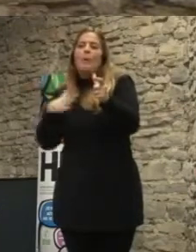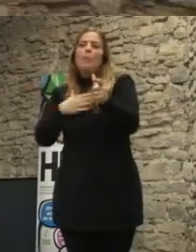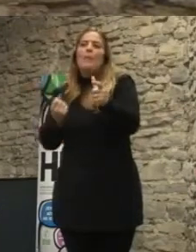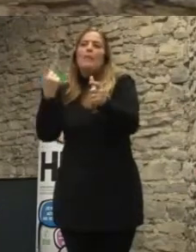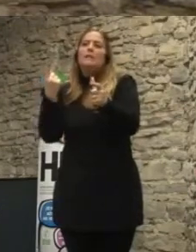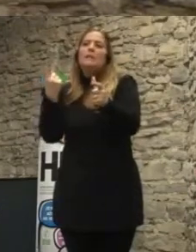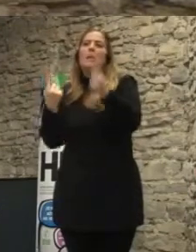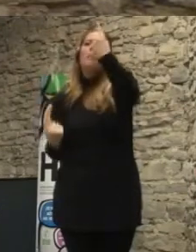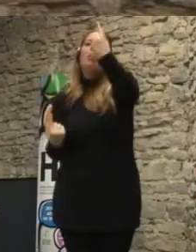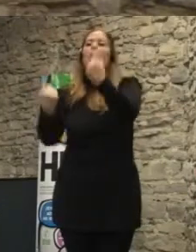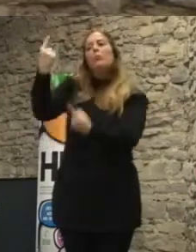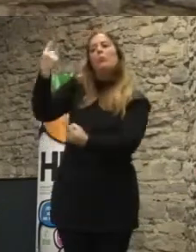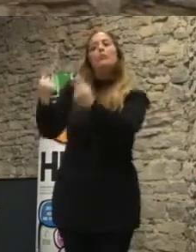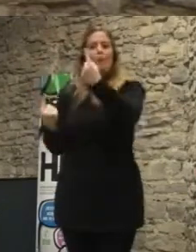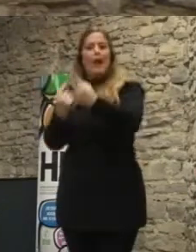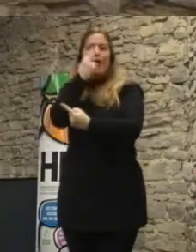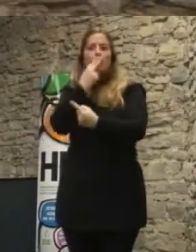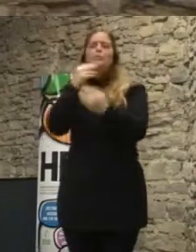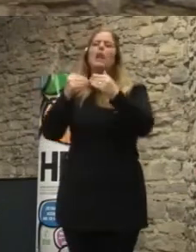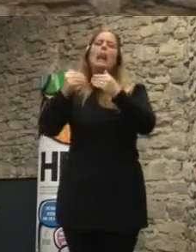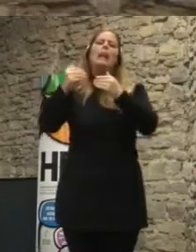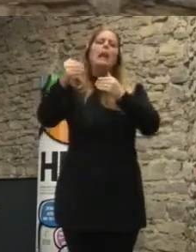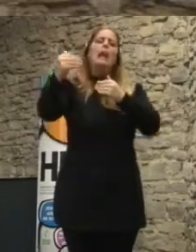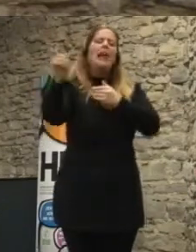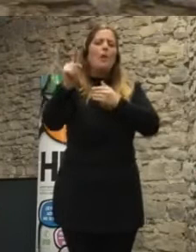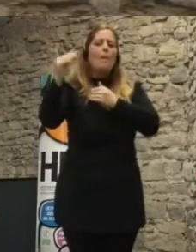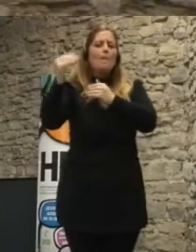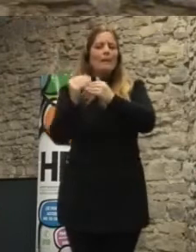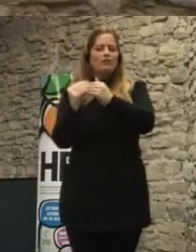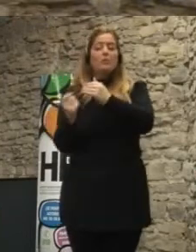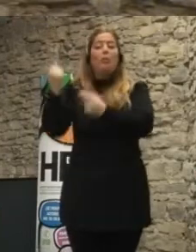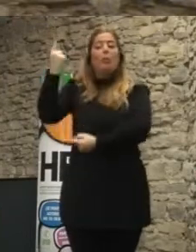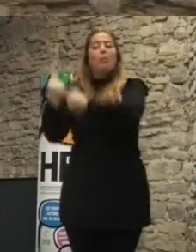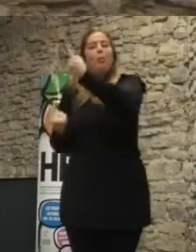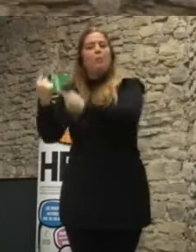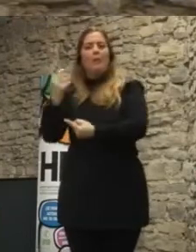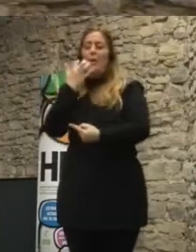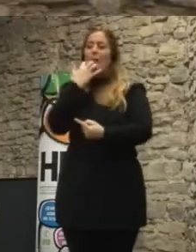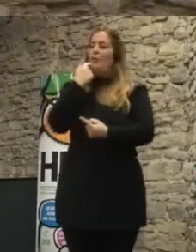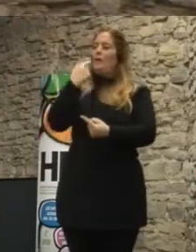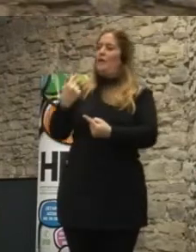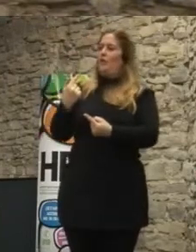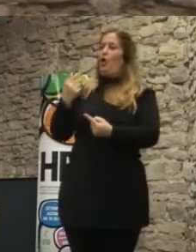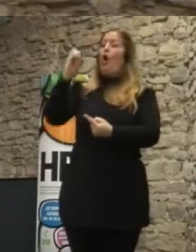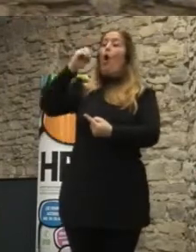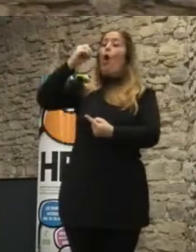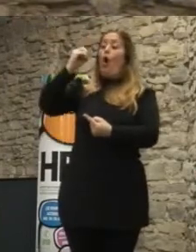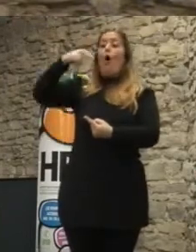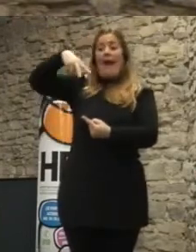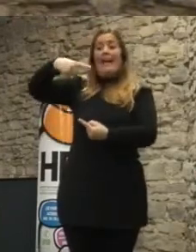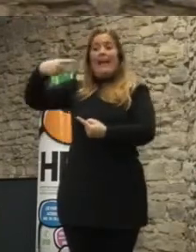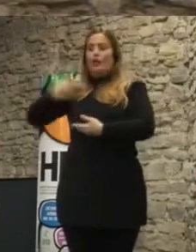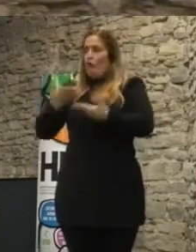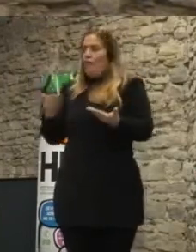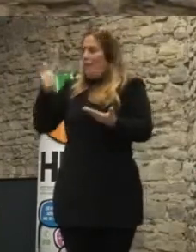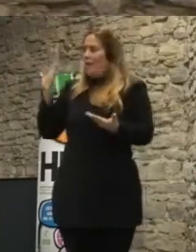con menos recorrido, con menos compromiso. Cuando decimos que tenemos confianza en las organizaciones no gubernamentales, seguramente lo que queremos